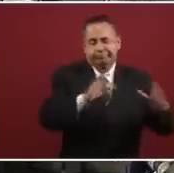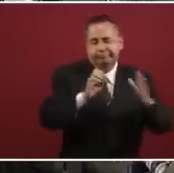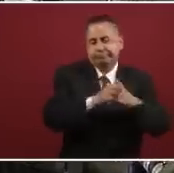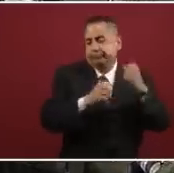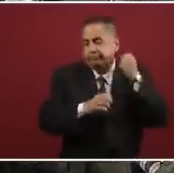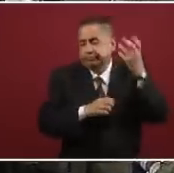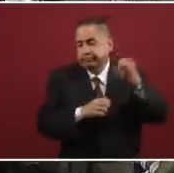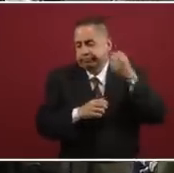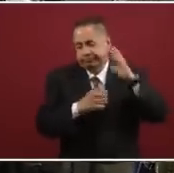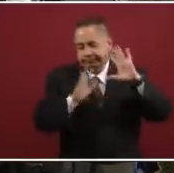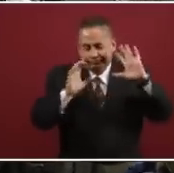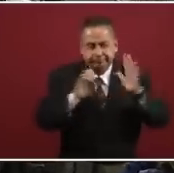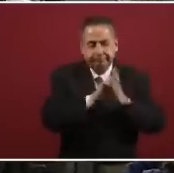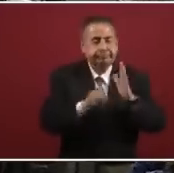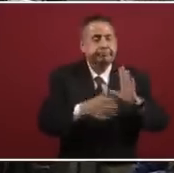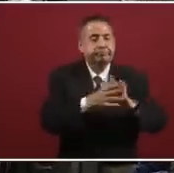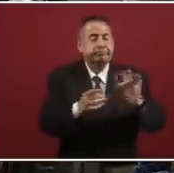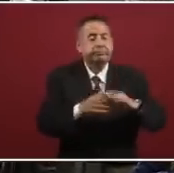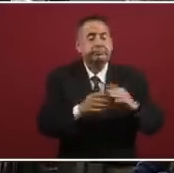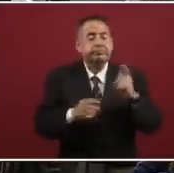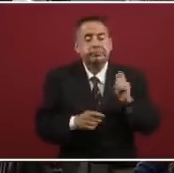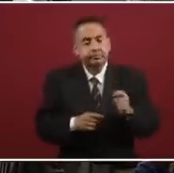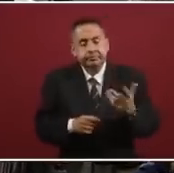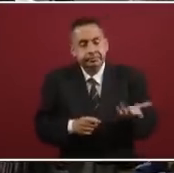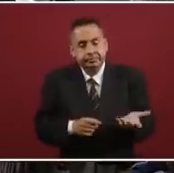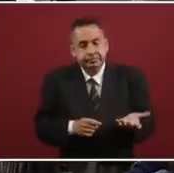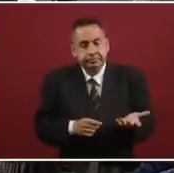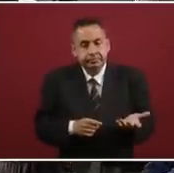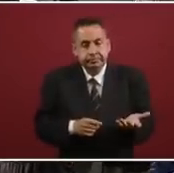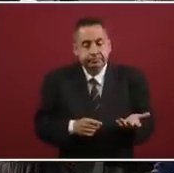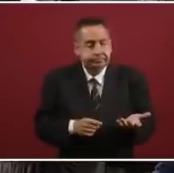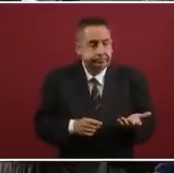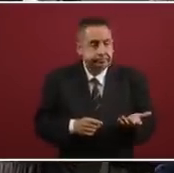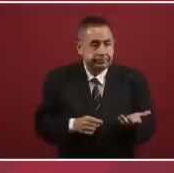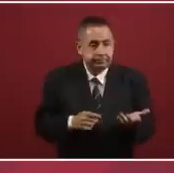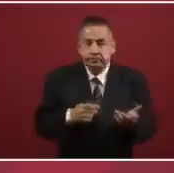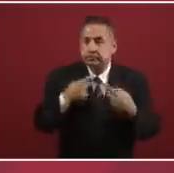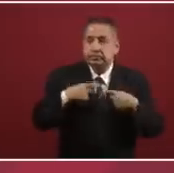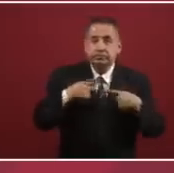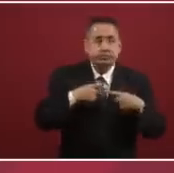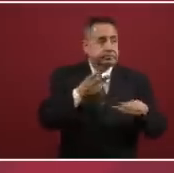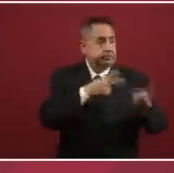y para que asistieran